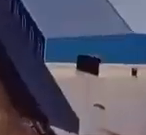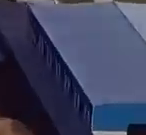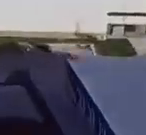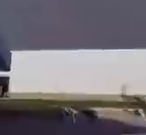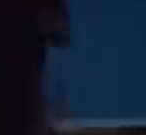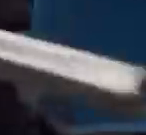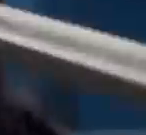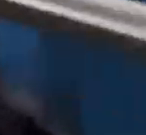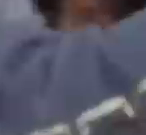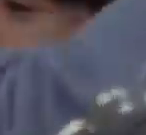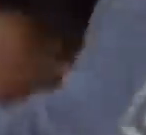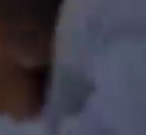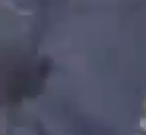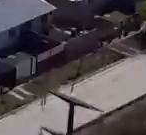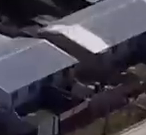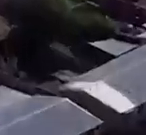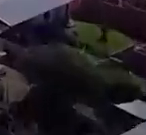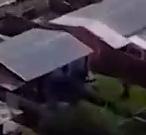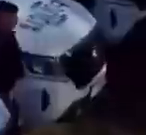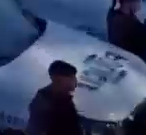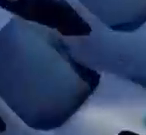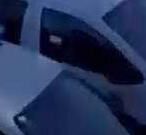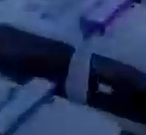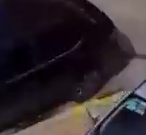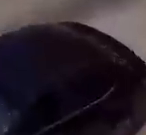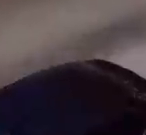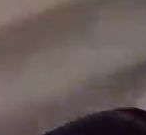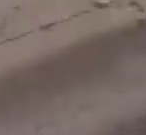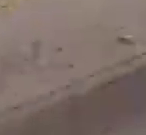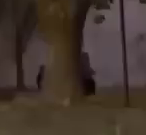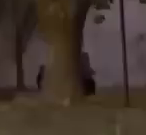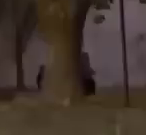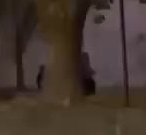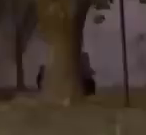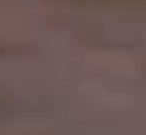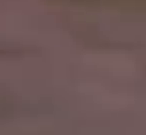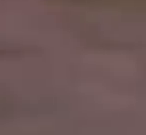Derecho a la producción, dignidad, protección,